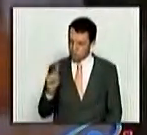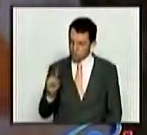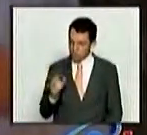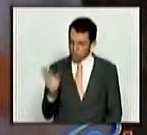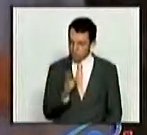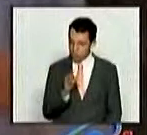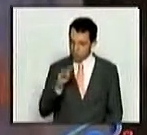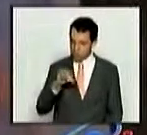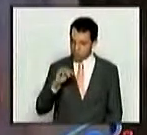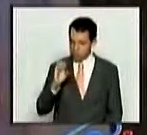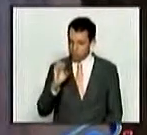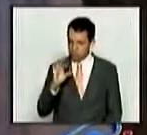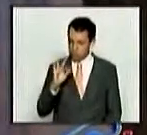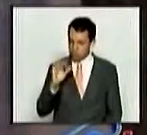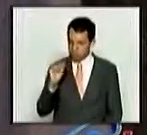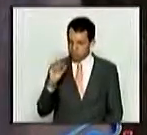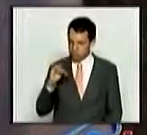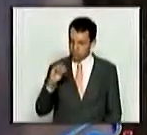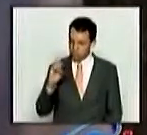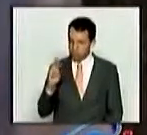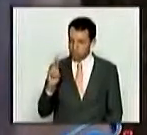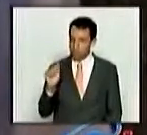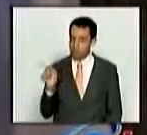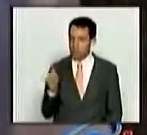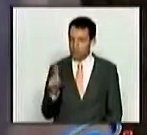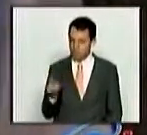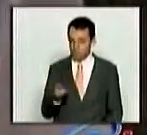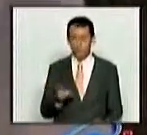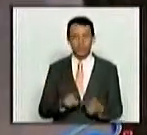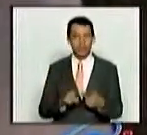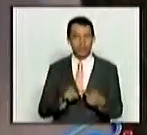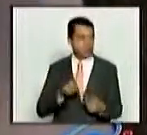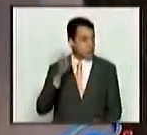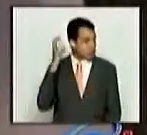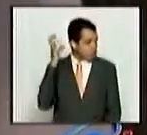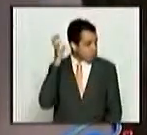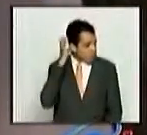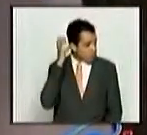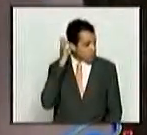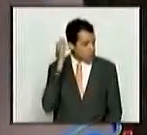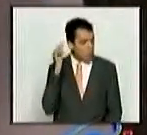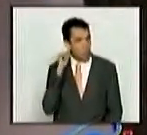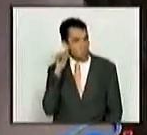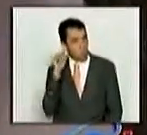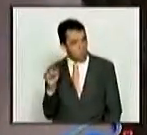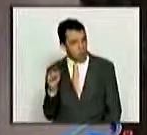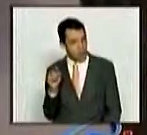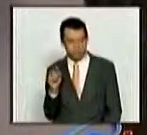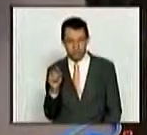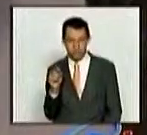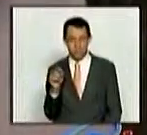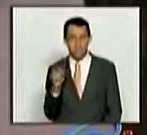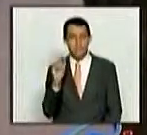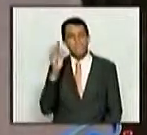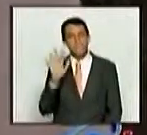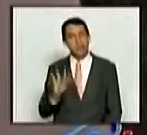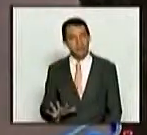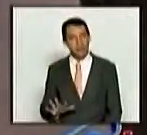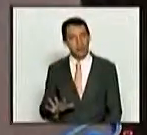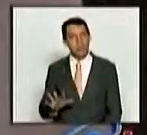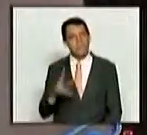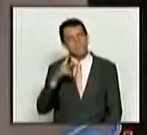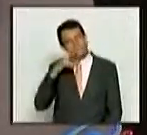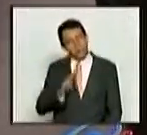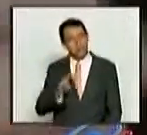el cerebro, su corteza cerebral, tiene mapa de cada partecita del cuerpo.